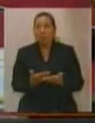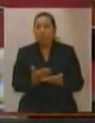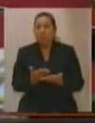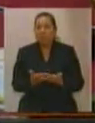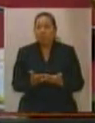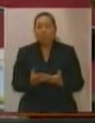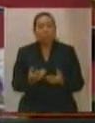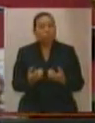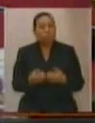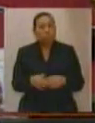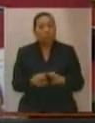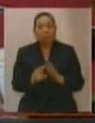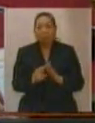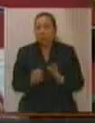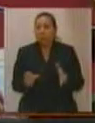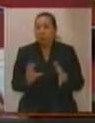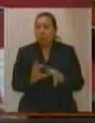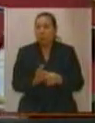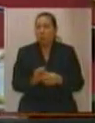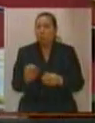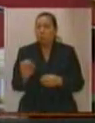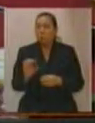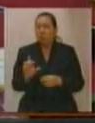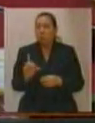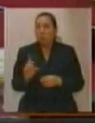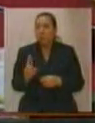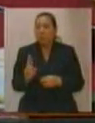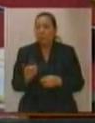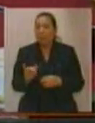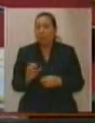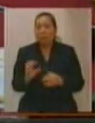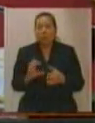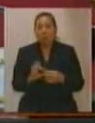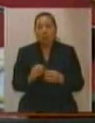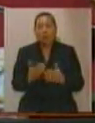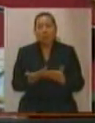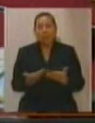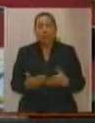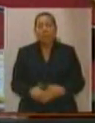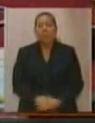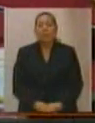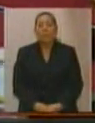de disolución del régimen de unión solidaria el matrimonio o unión de hecho.